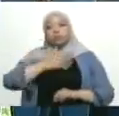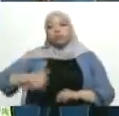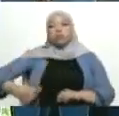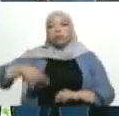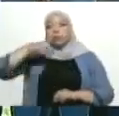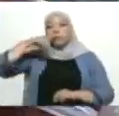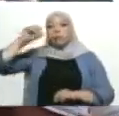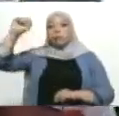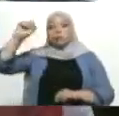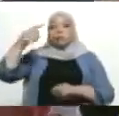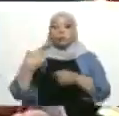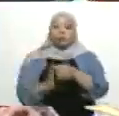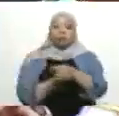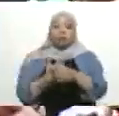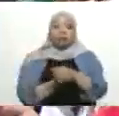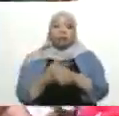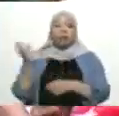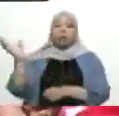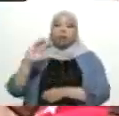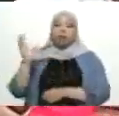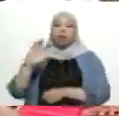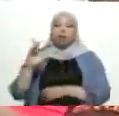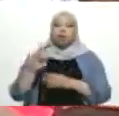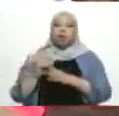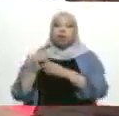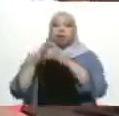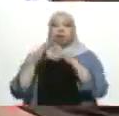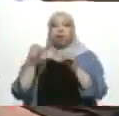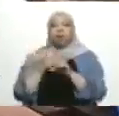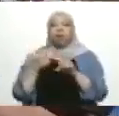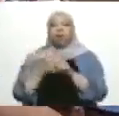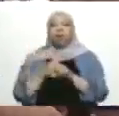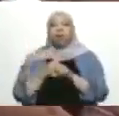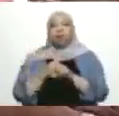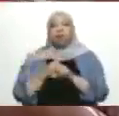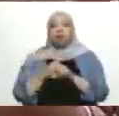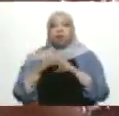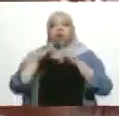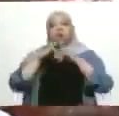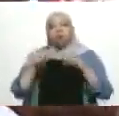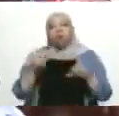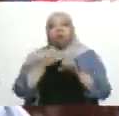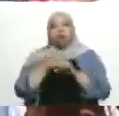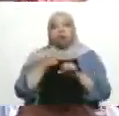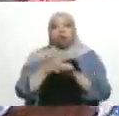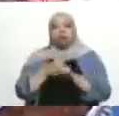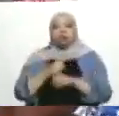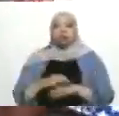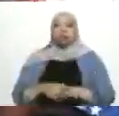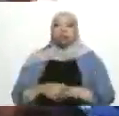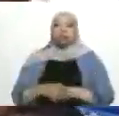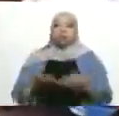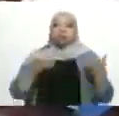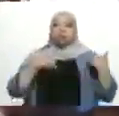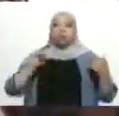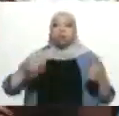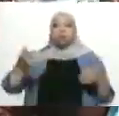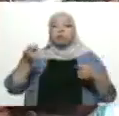Maduro, hermano presidente Nicolás Maduro en Caracas, dirigiendo toda la operación, dirección de